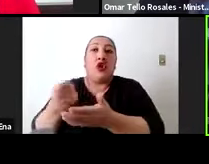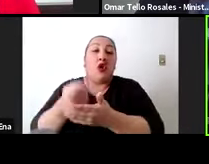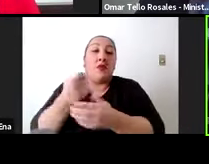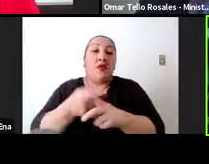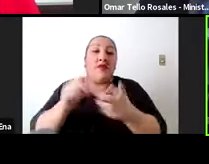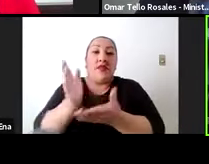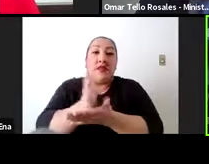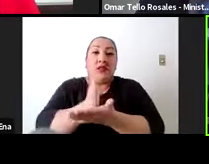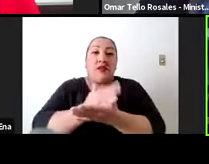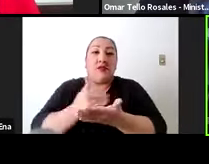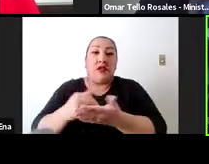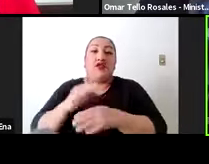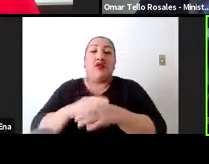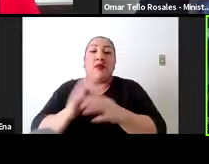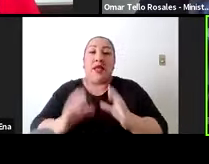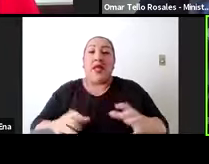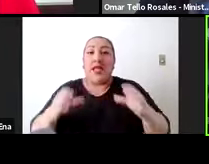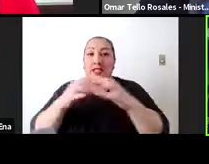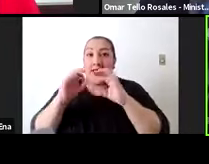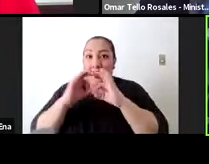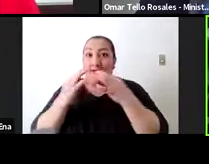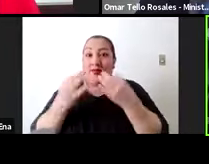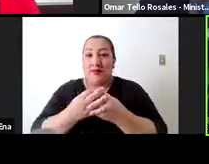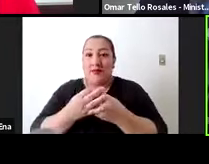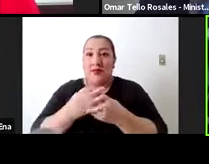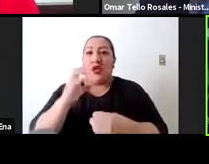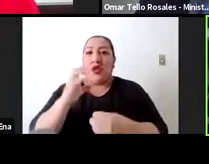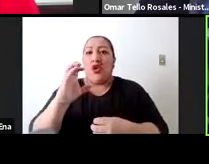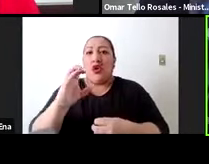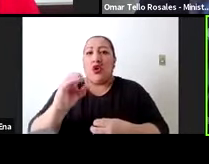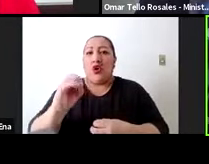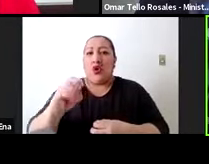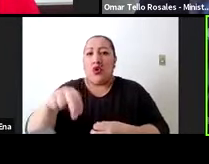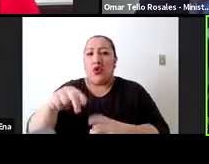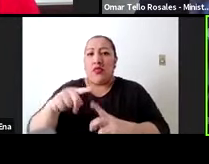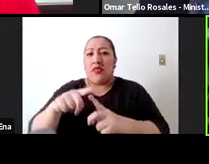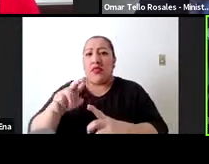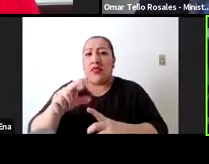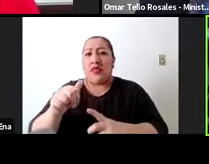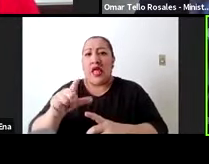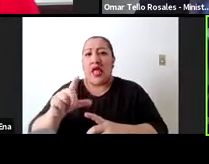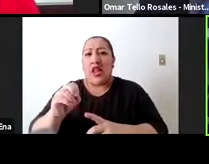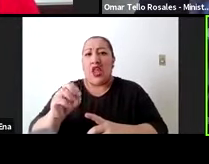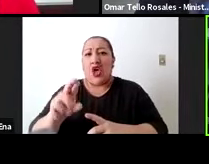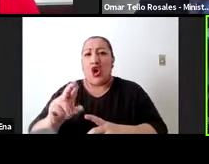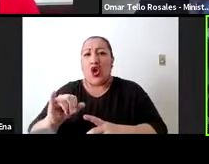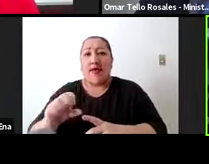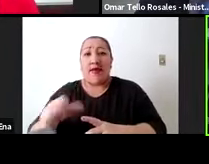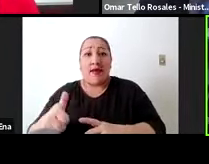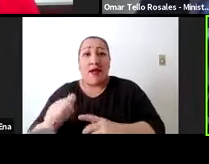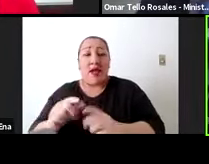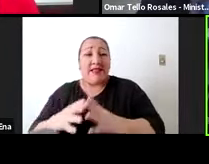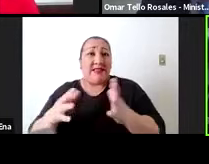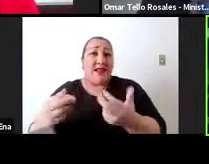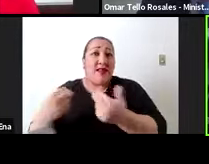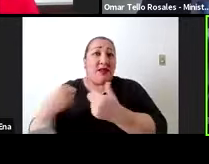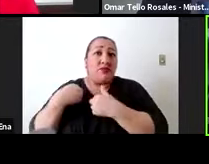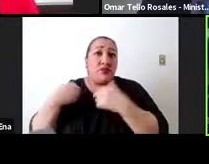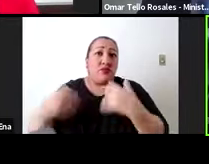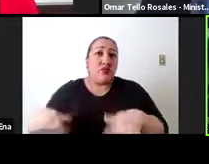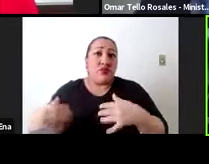distribución de la canasta familiar. La Contraloría ha tenido una actividad muy importante en relación a este tema. Quedan